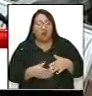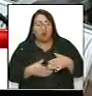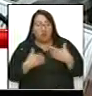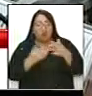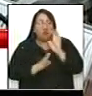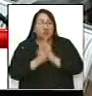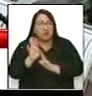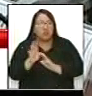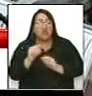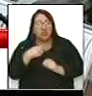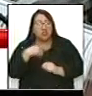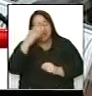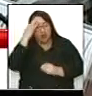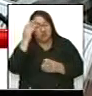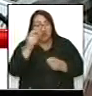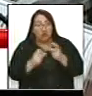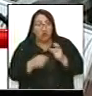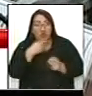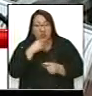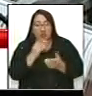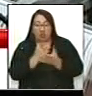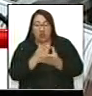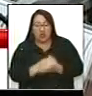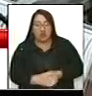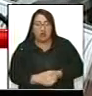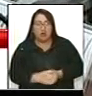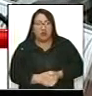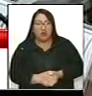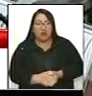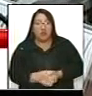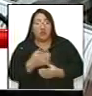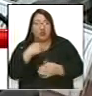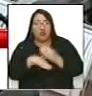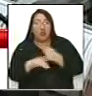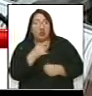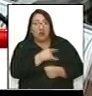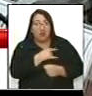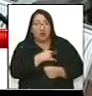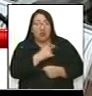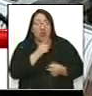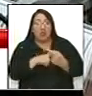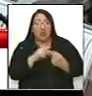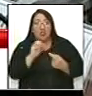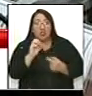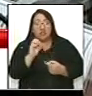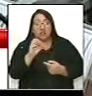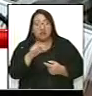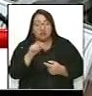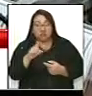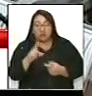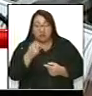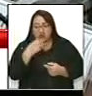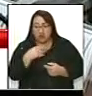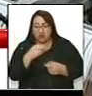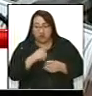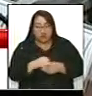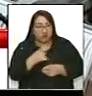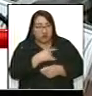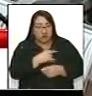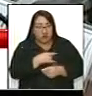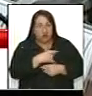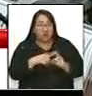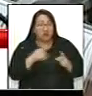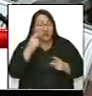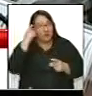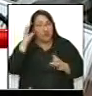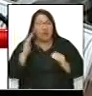sí sé que están en los colegios, que están en las universidades, aún como decía Paul, están en las universidades pero no se